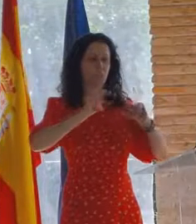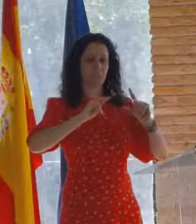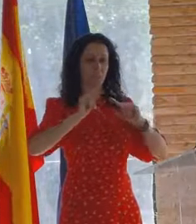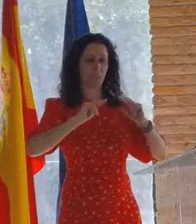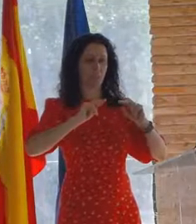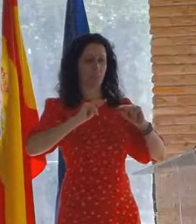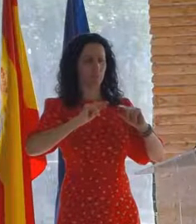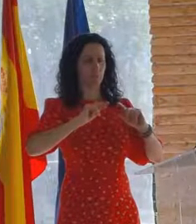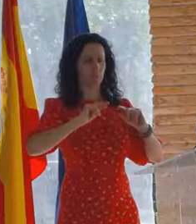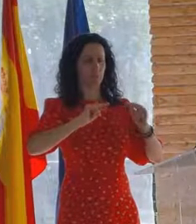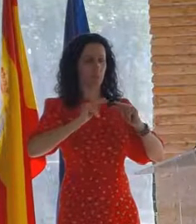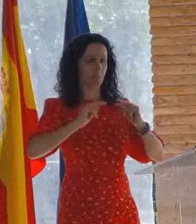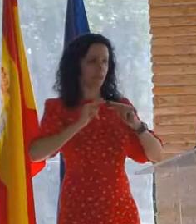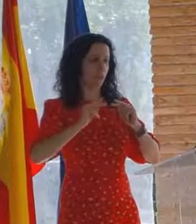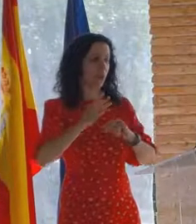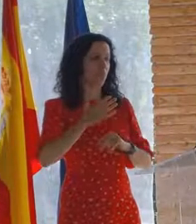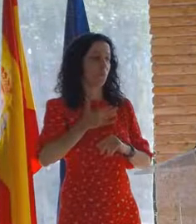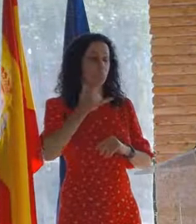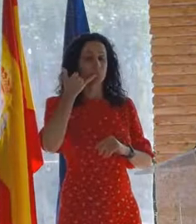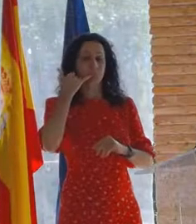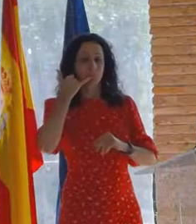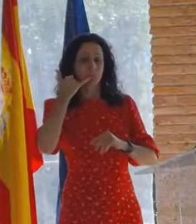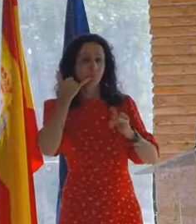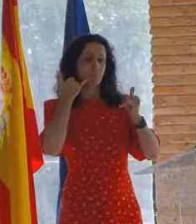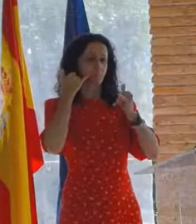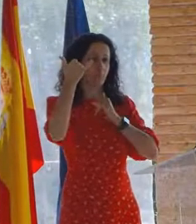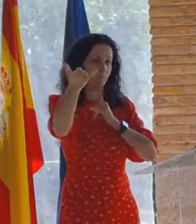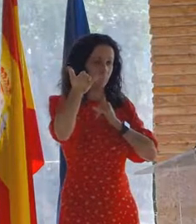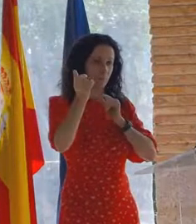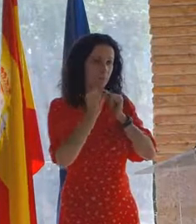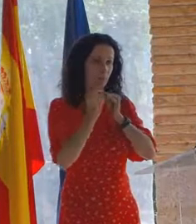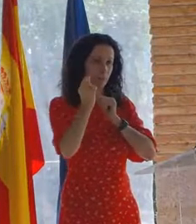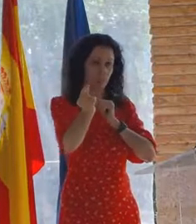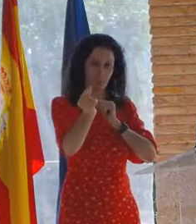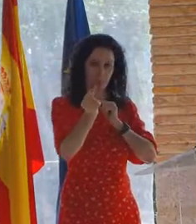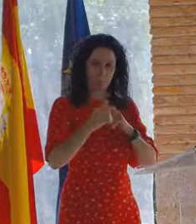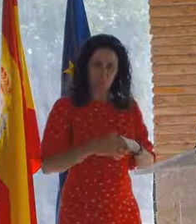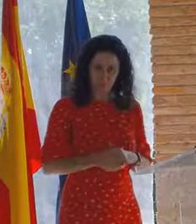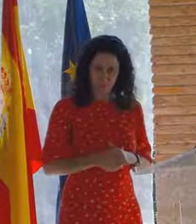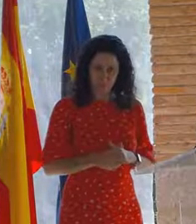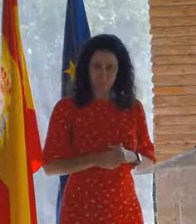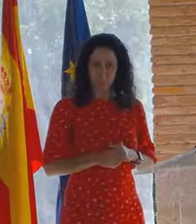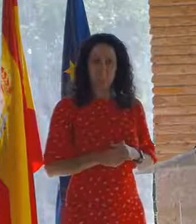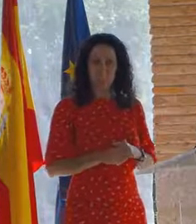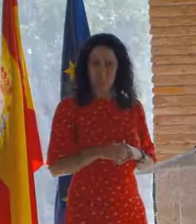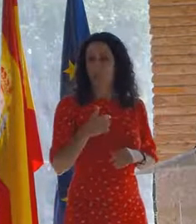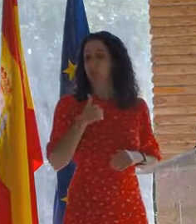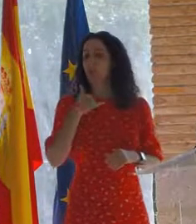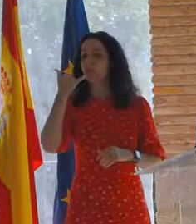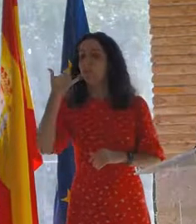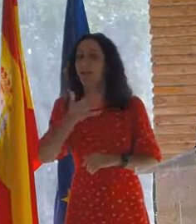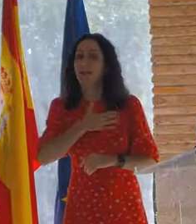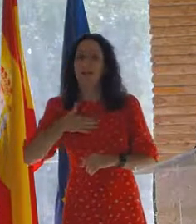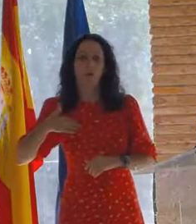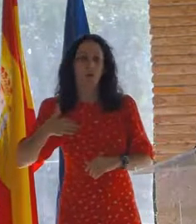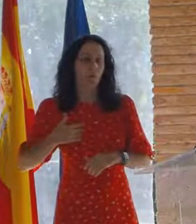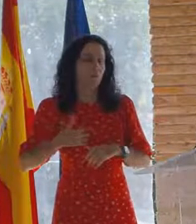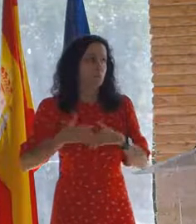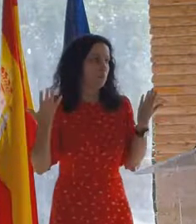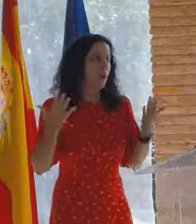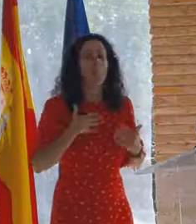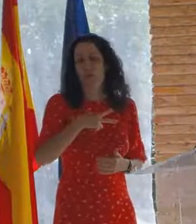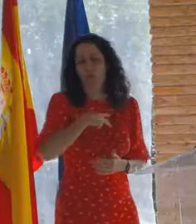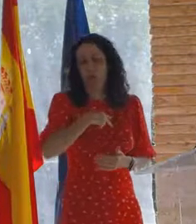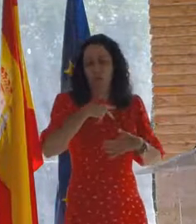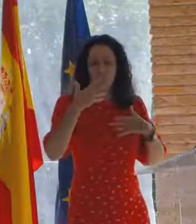video interpretación e en este caso es para interpretar llamadas es decir es un servicio que se utiliza a